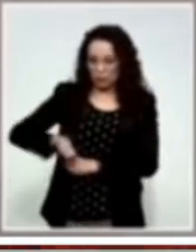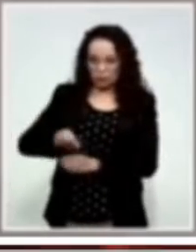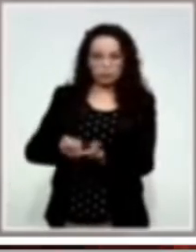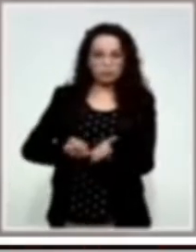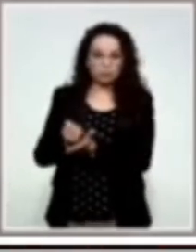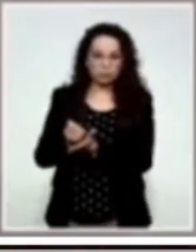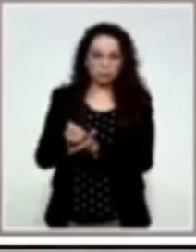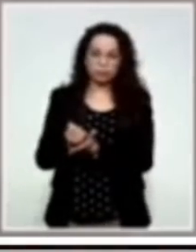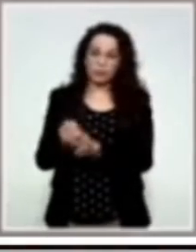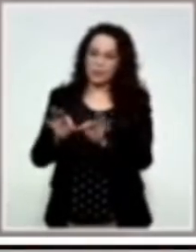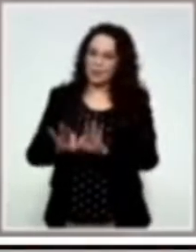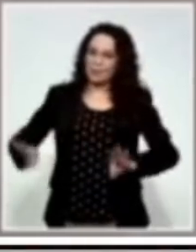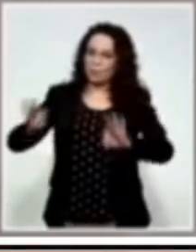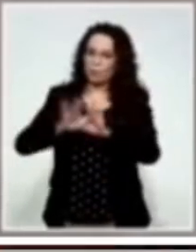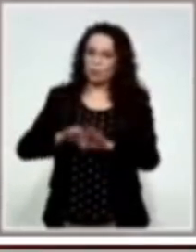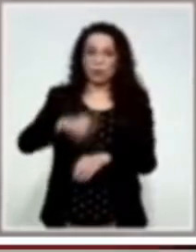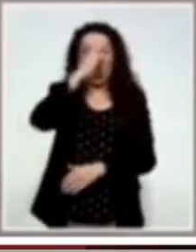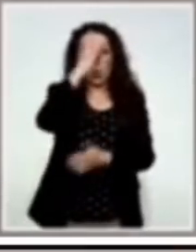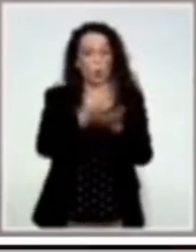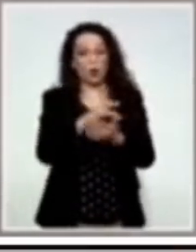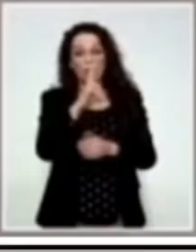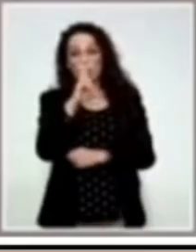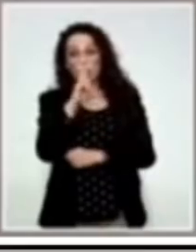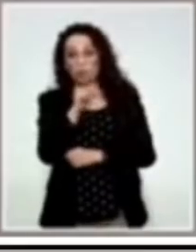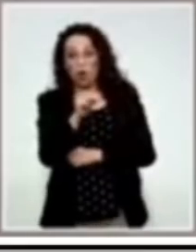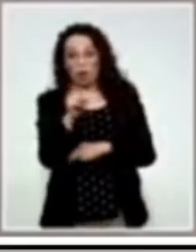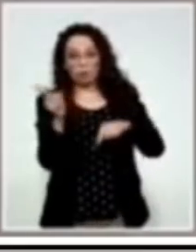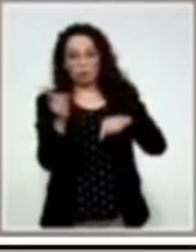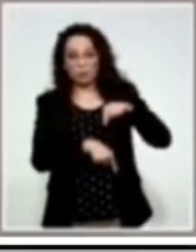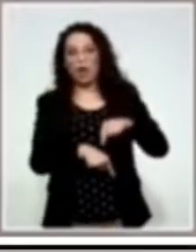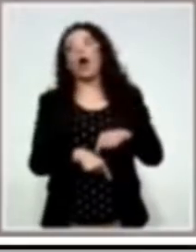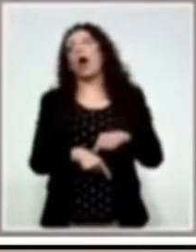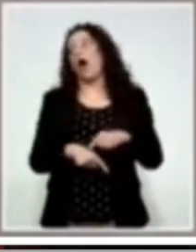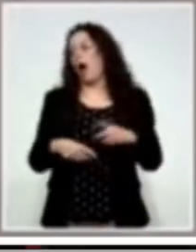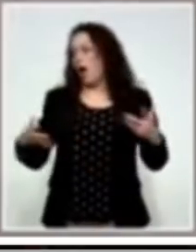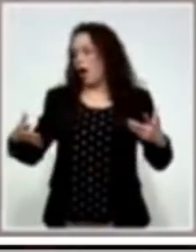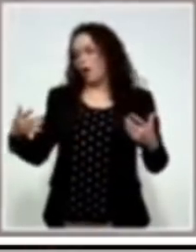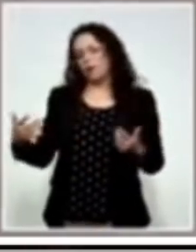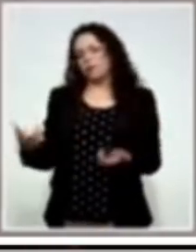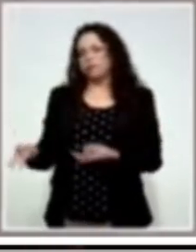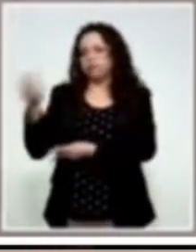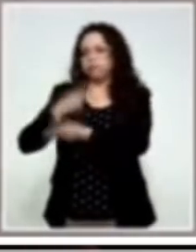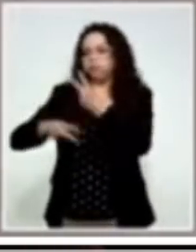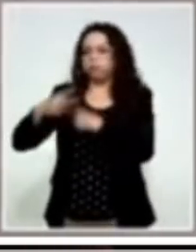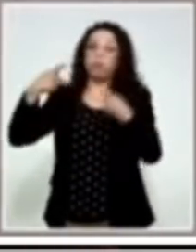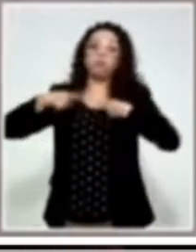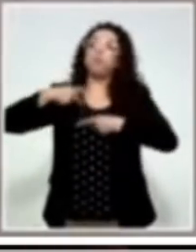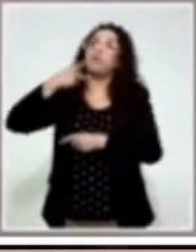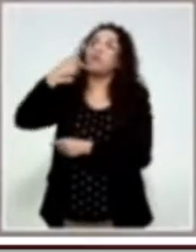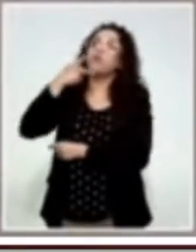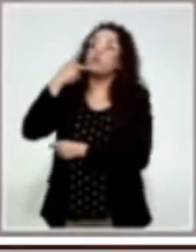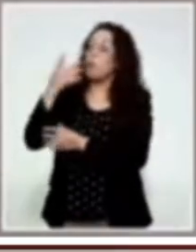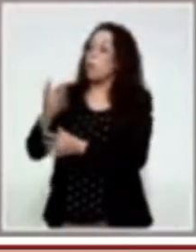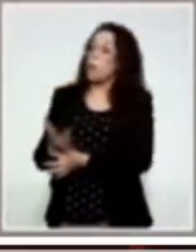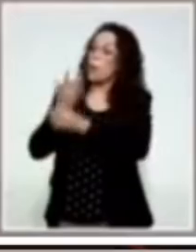pero basta una que no se invalide y entonces surge de las tinieblas la voz censora de los dueños